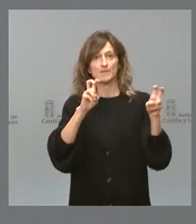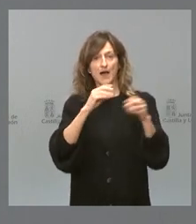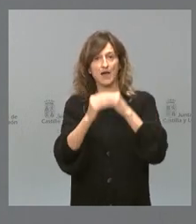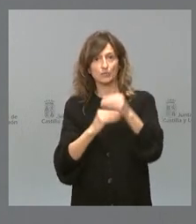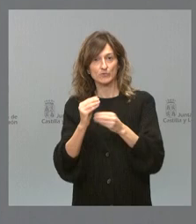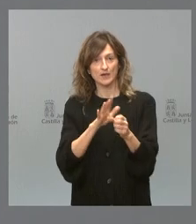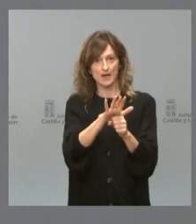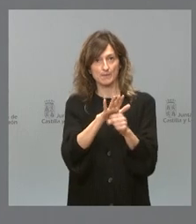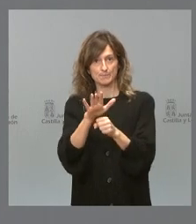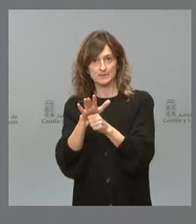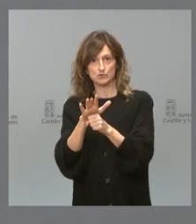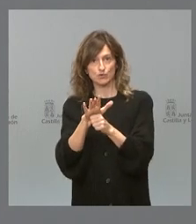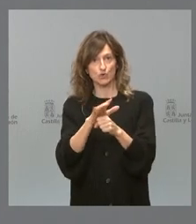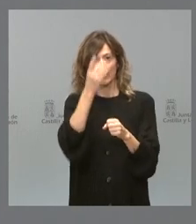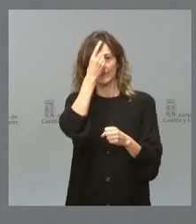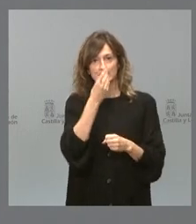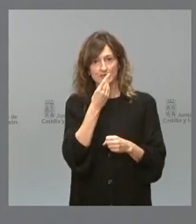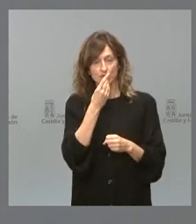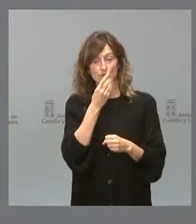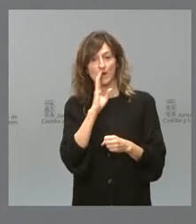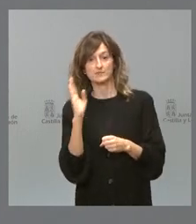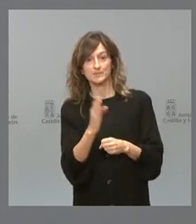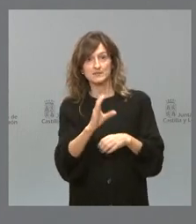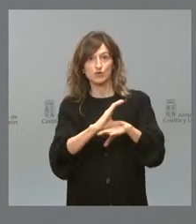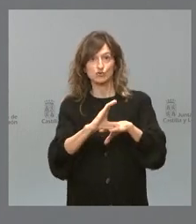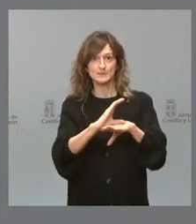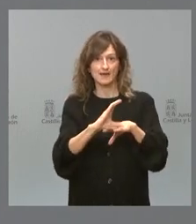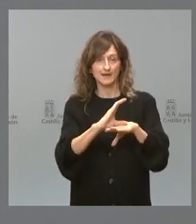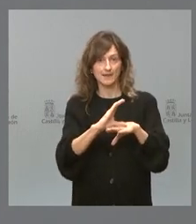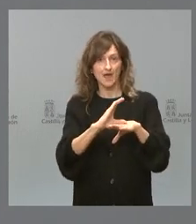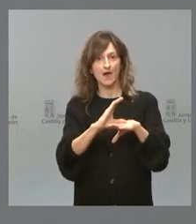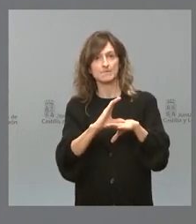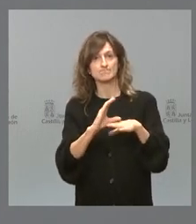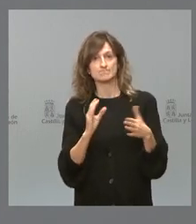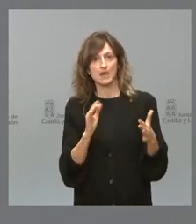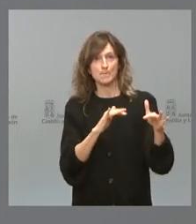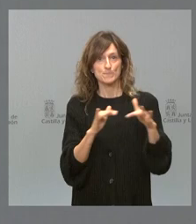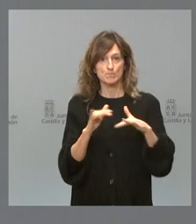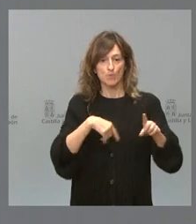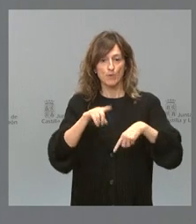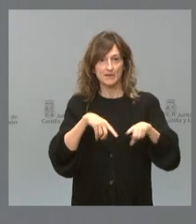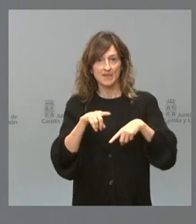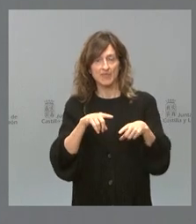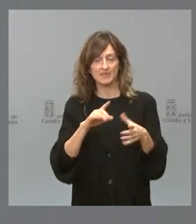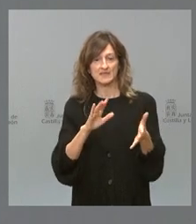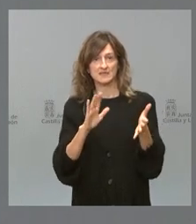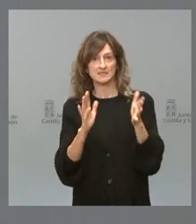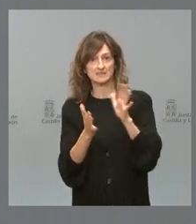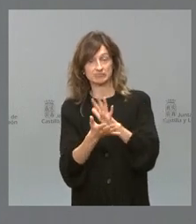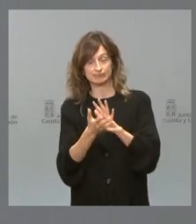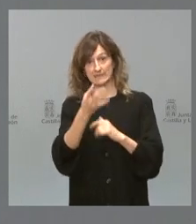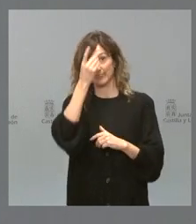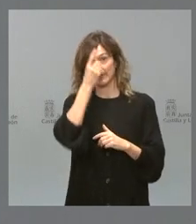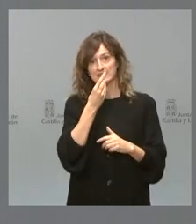en el ámbito de la digitalización no solamente a través de la consejería de movilidad y transición digital que tenía